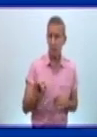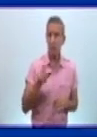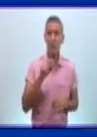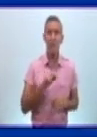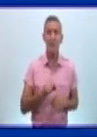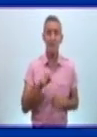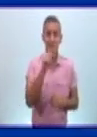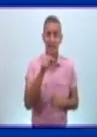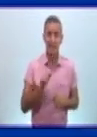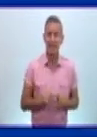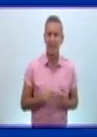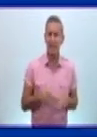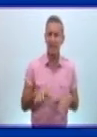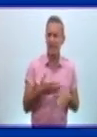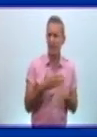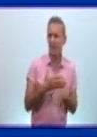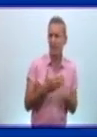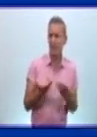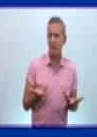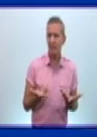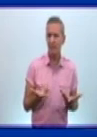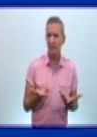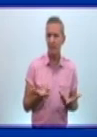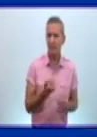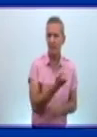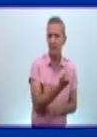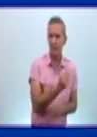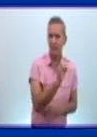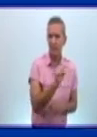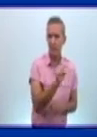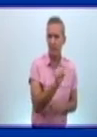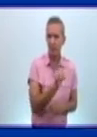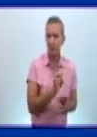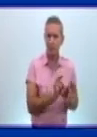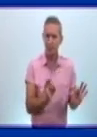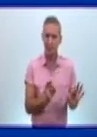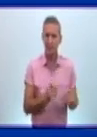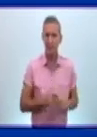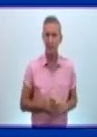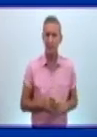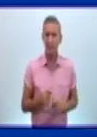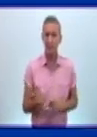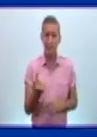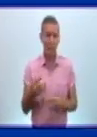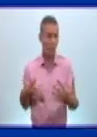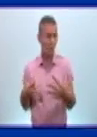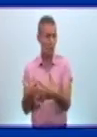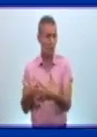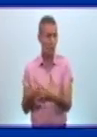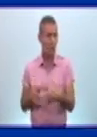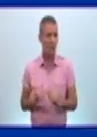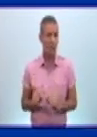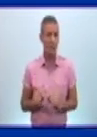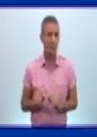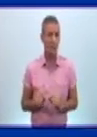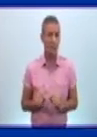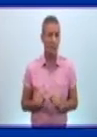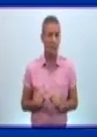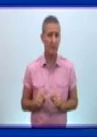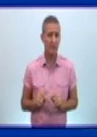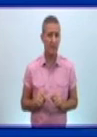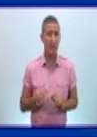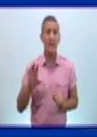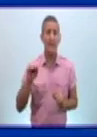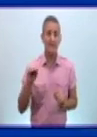diferencia existe entre una sustancia pura y una mezcla. Mencione 3 ejemplos de